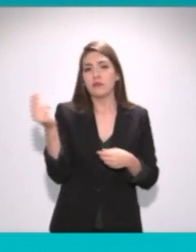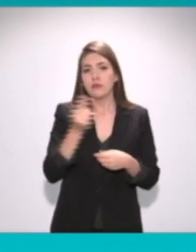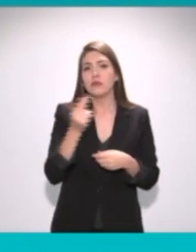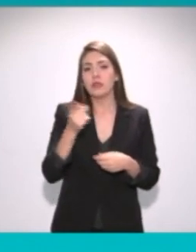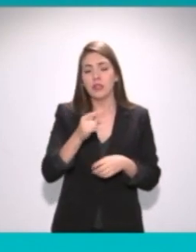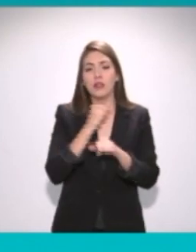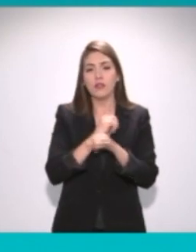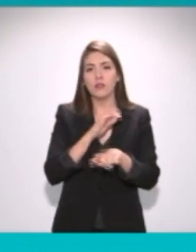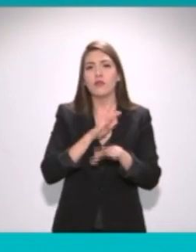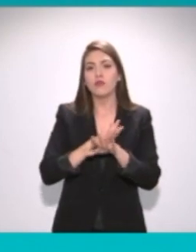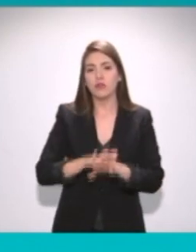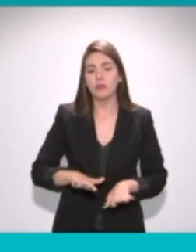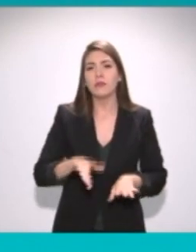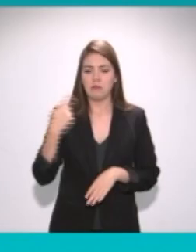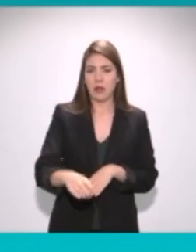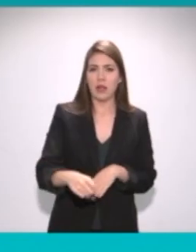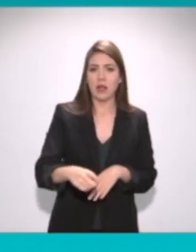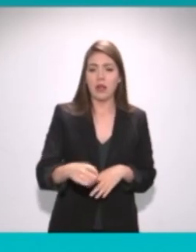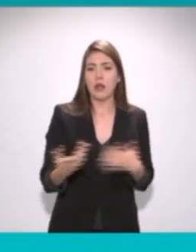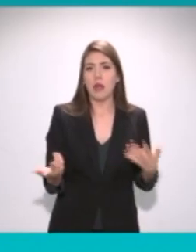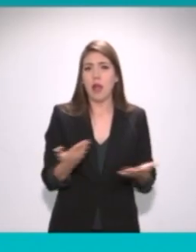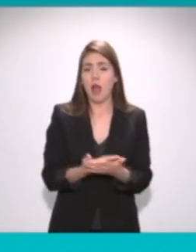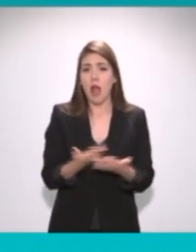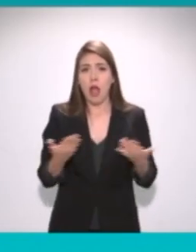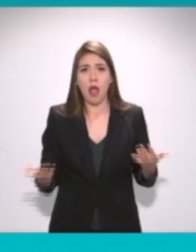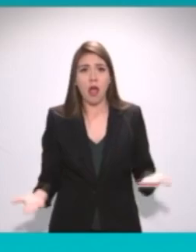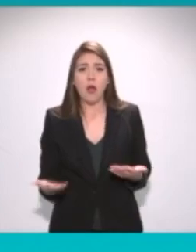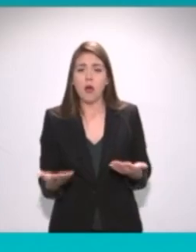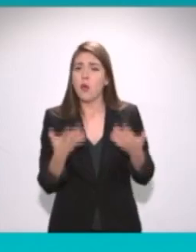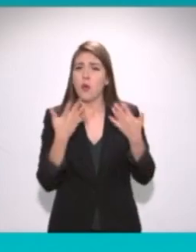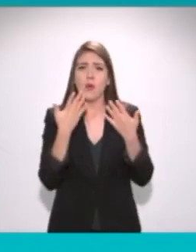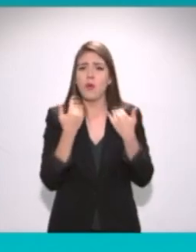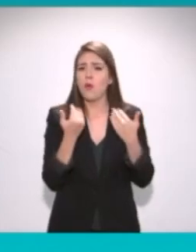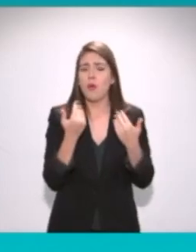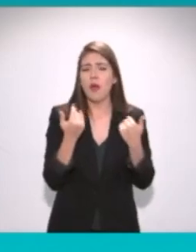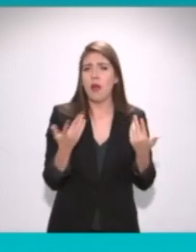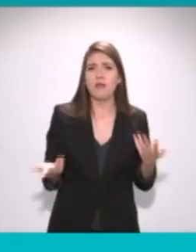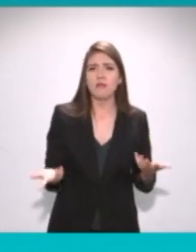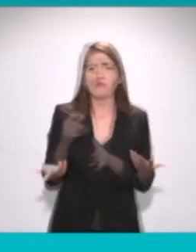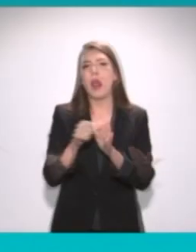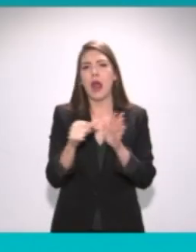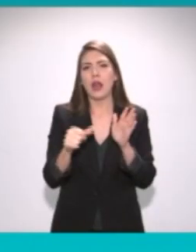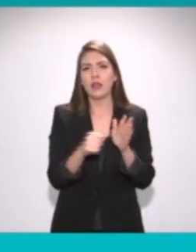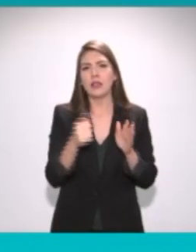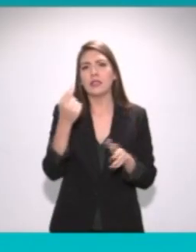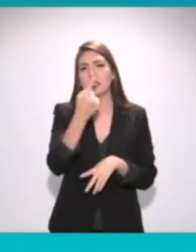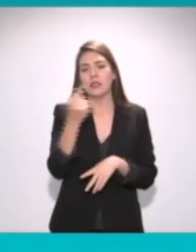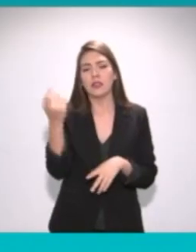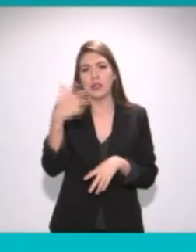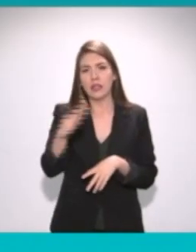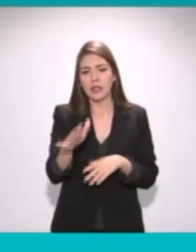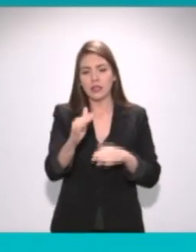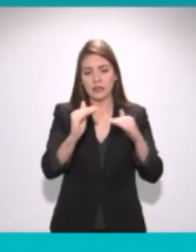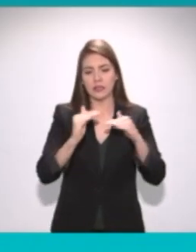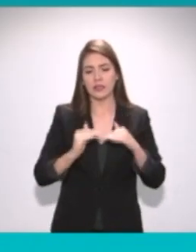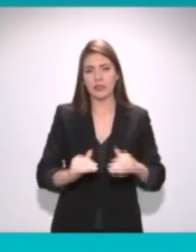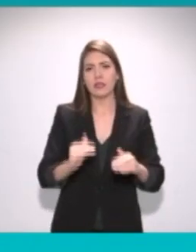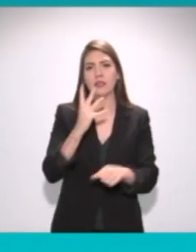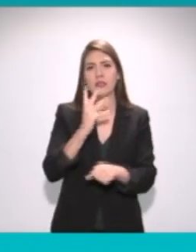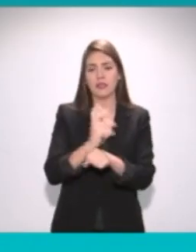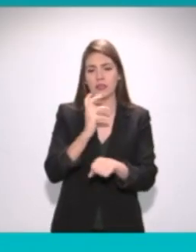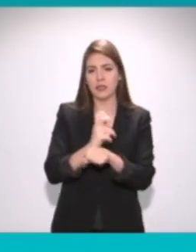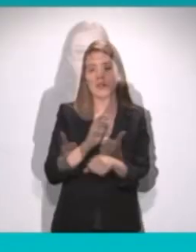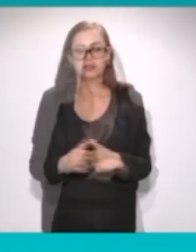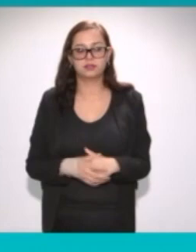propiedad del Estado Mayor Presidencial. En sesión del Pleno del INAI, el comisionado Óscar Guerra Ford manifestó que un particular también solicitó la fecha,